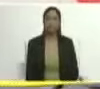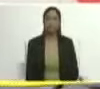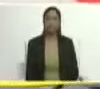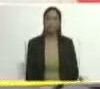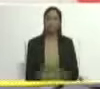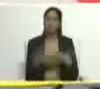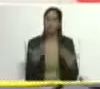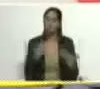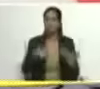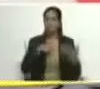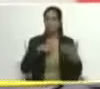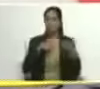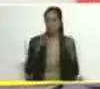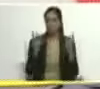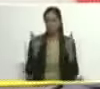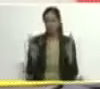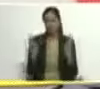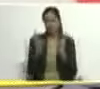reunión privada,